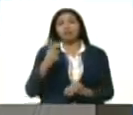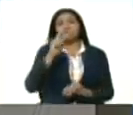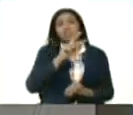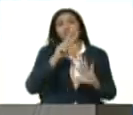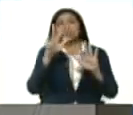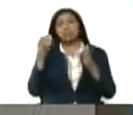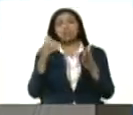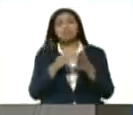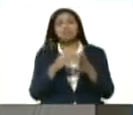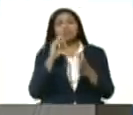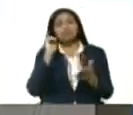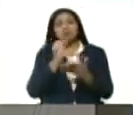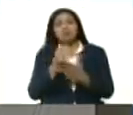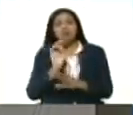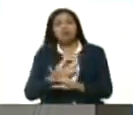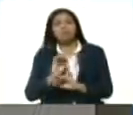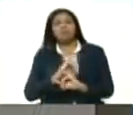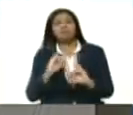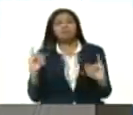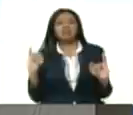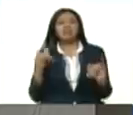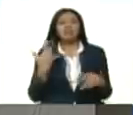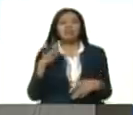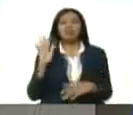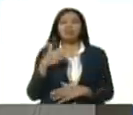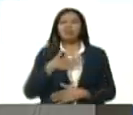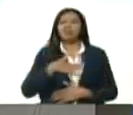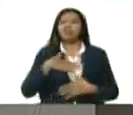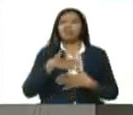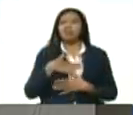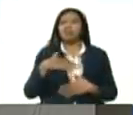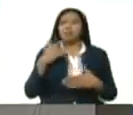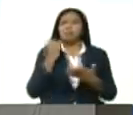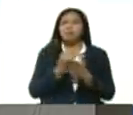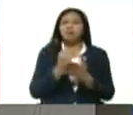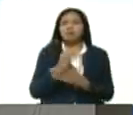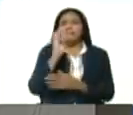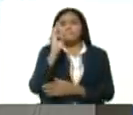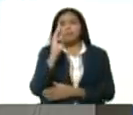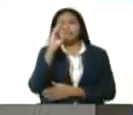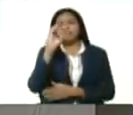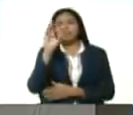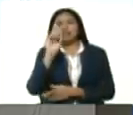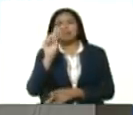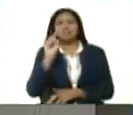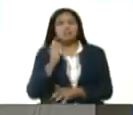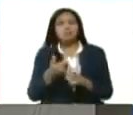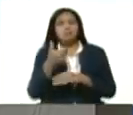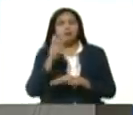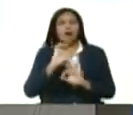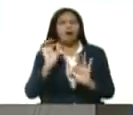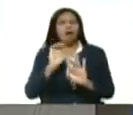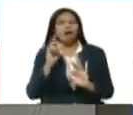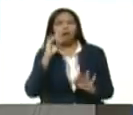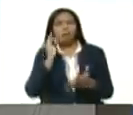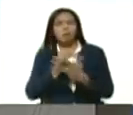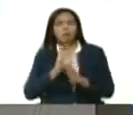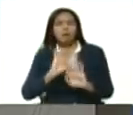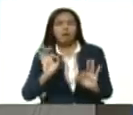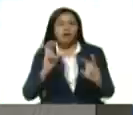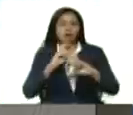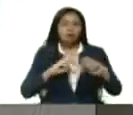pruebas rápidas, entonces ya no sé cuántas mil pruebas de PCR, ya no necesitamos más